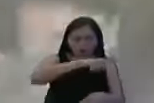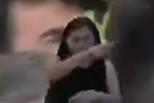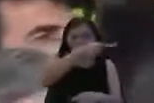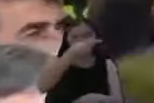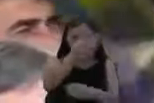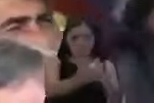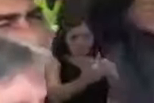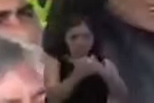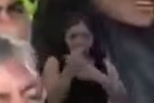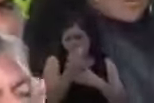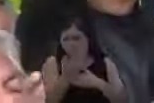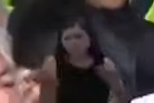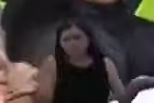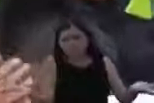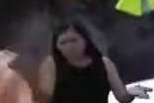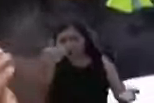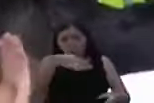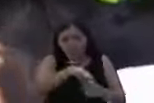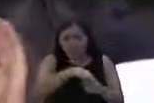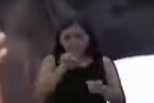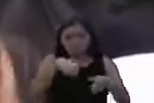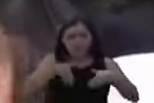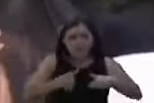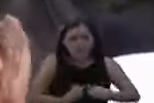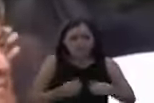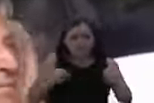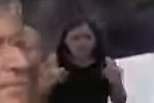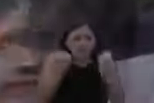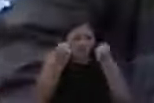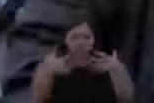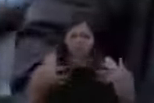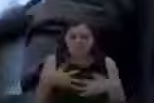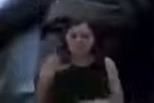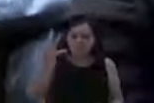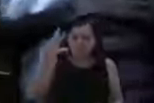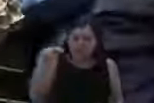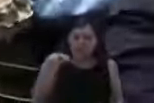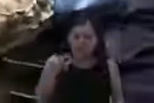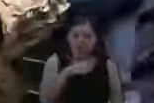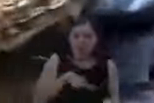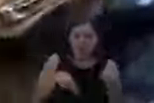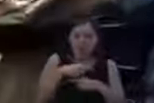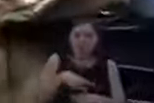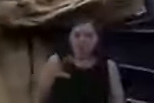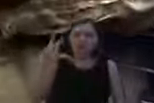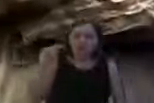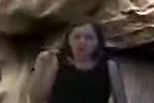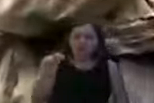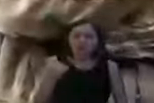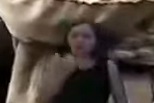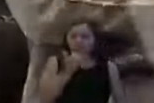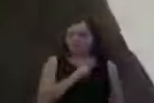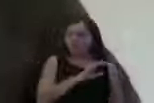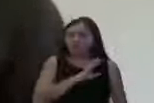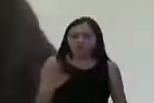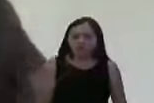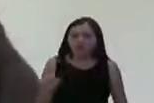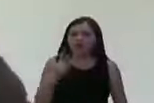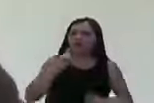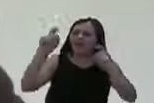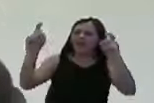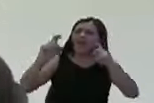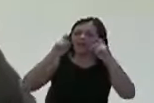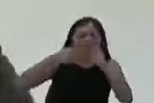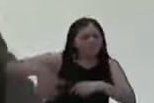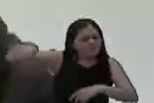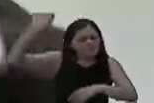compañeros aquí nadie se me cansa nadie se asusta nadie retrocede no le hagan caso esos gritos de templad Y por